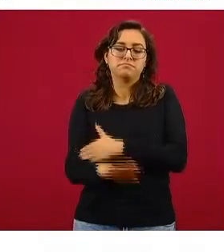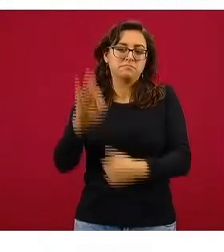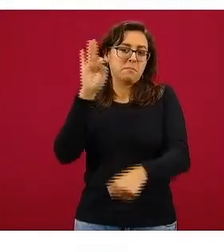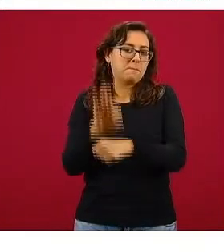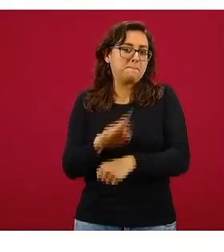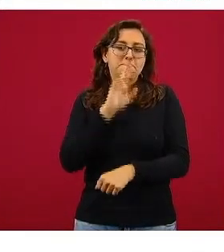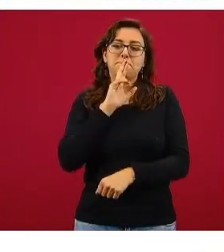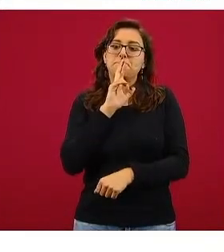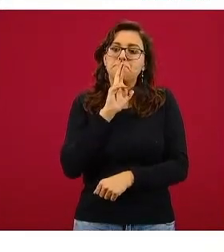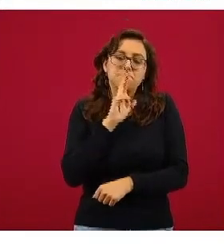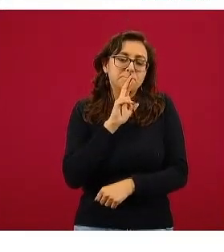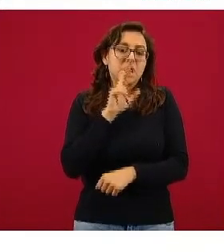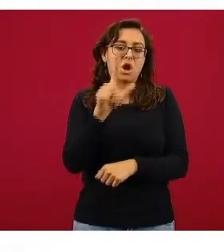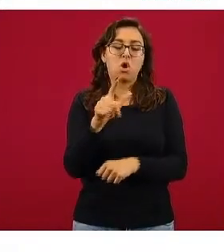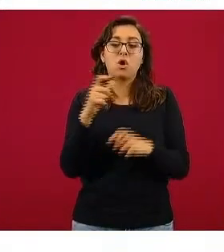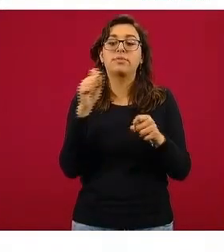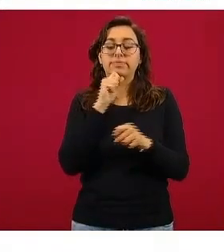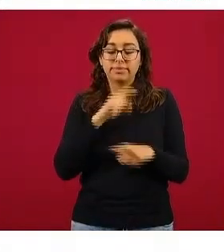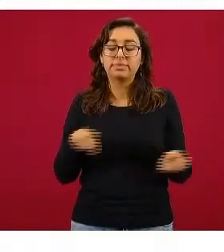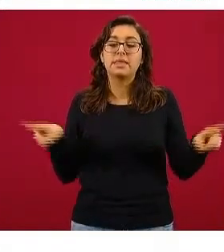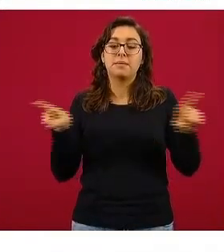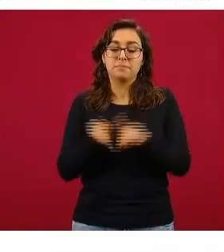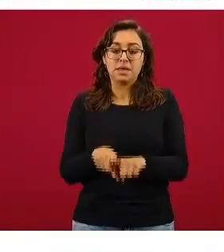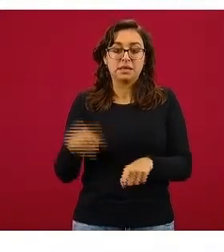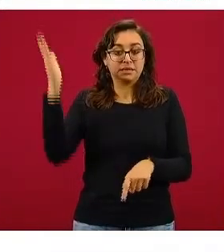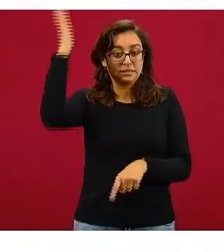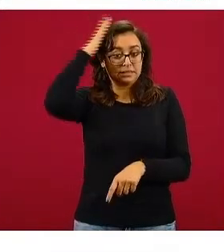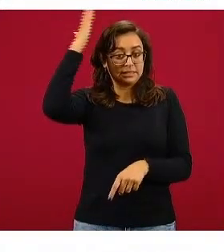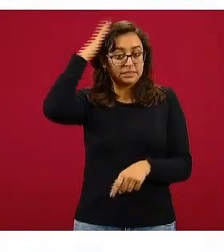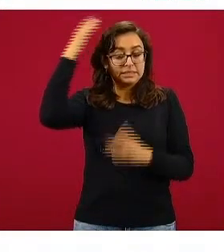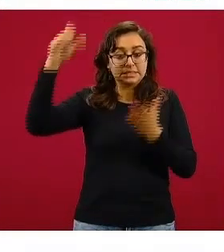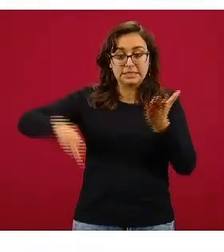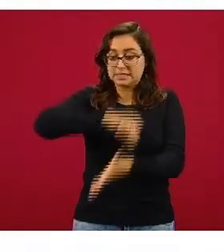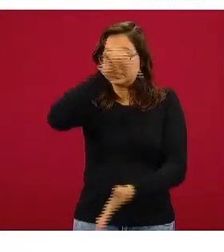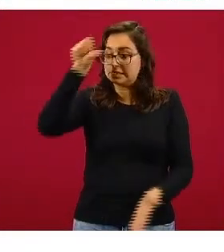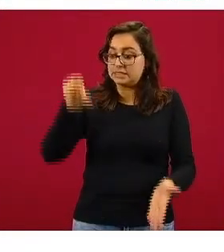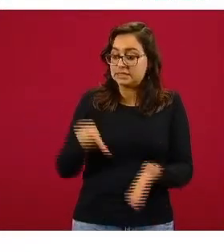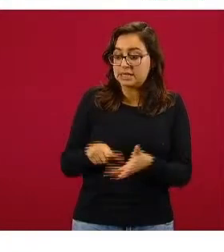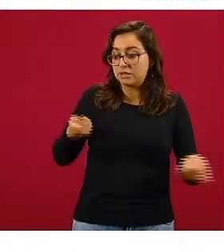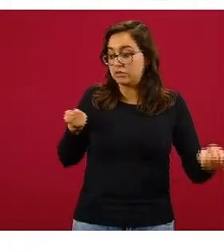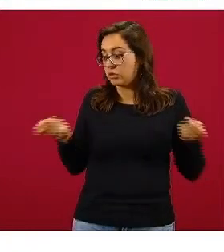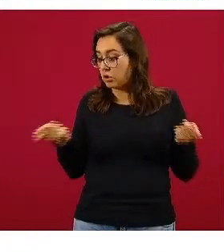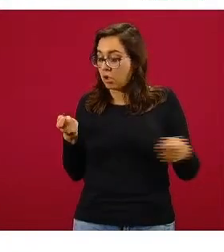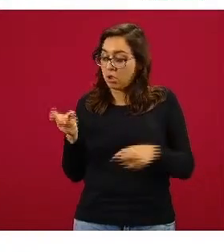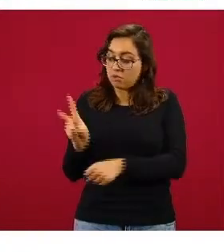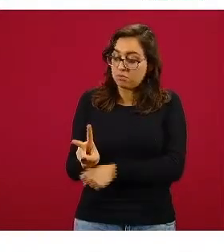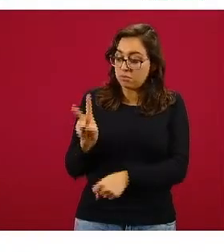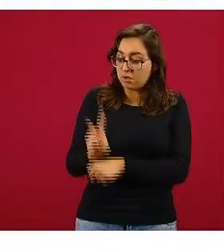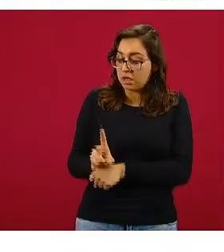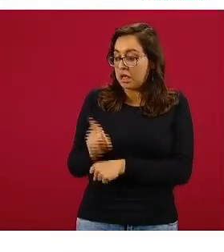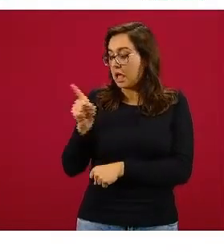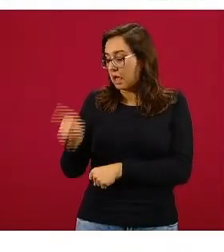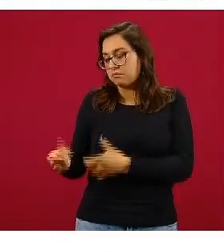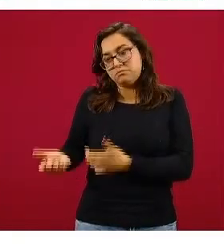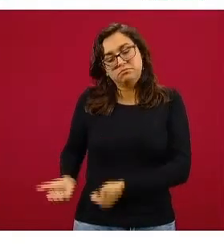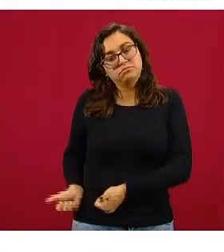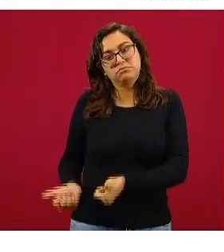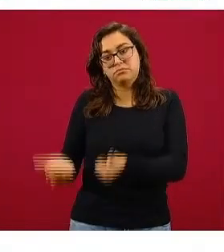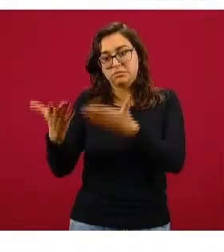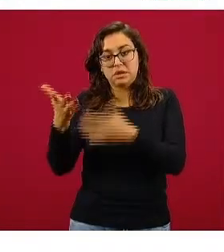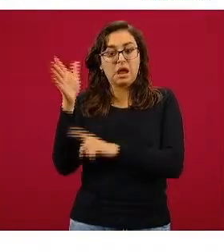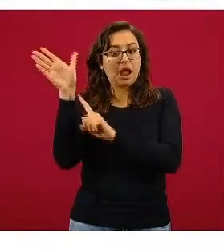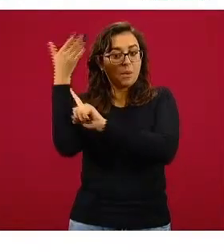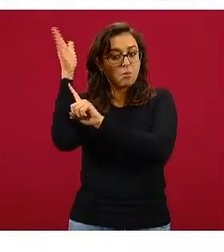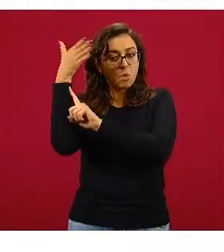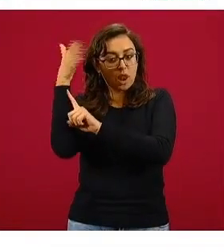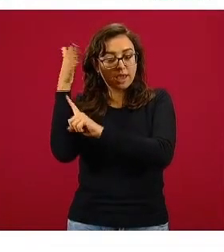y también un centro regulador que permita a favorecer el traslado de pacientes con unidades, con